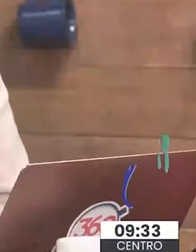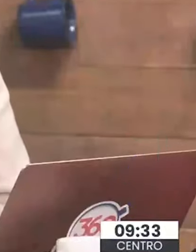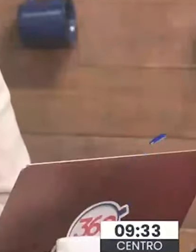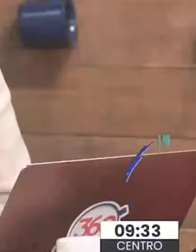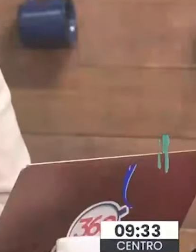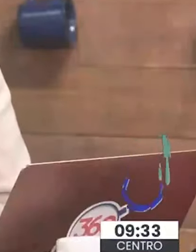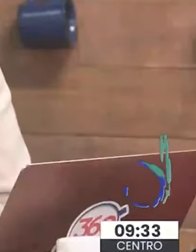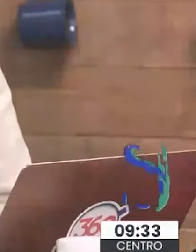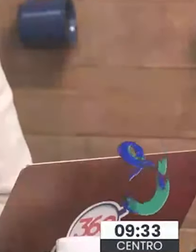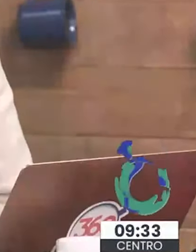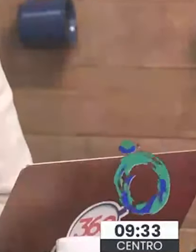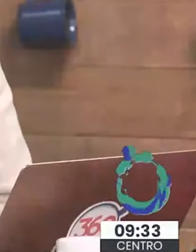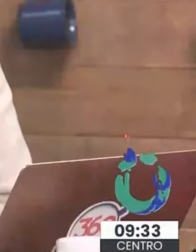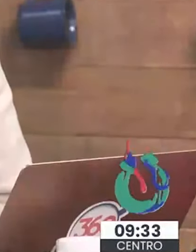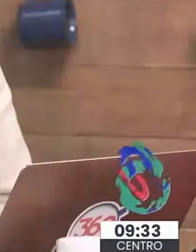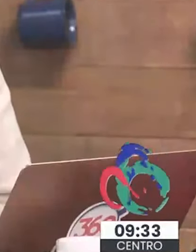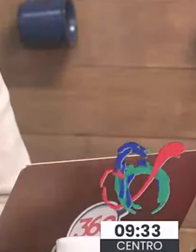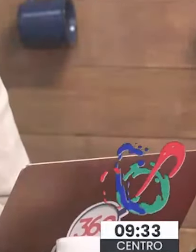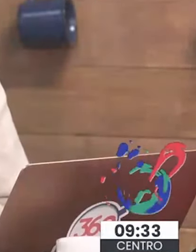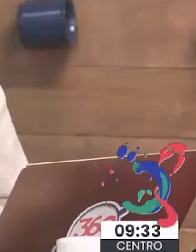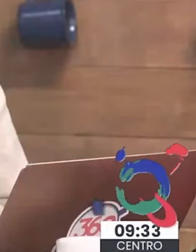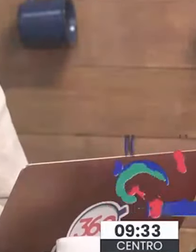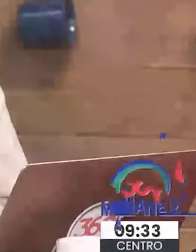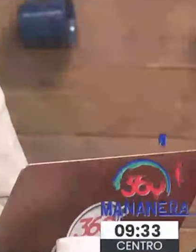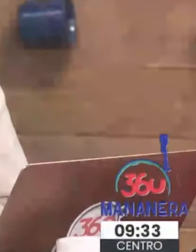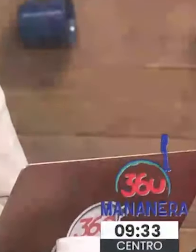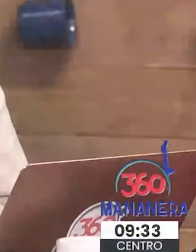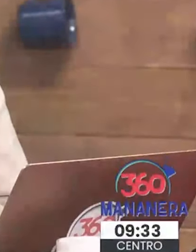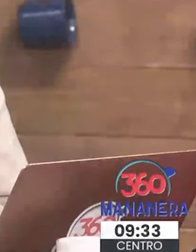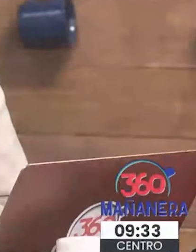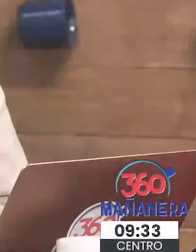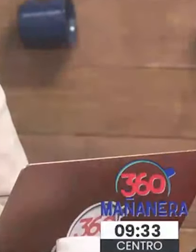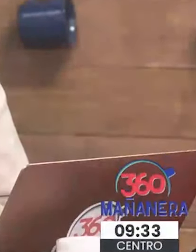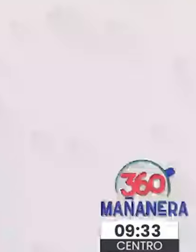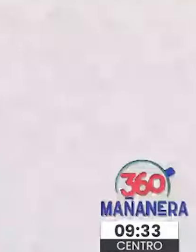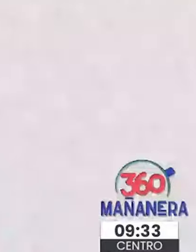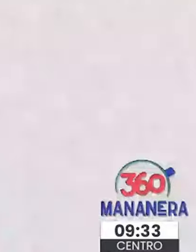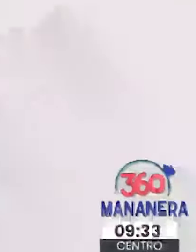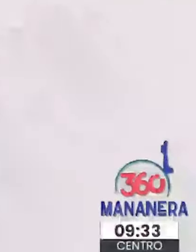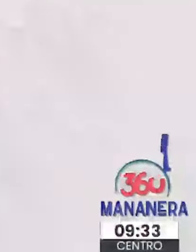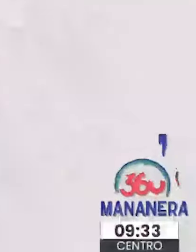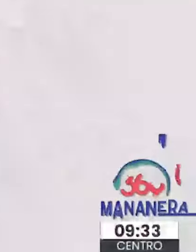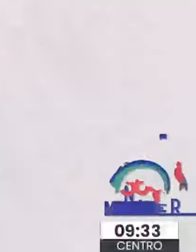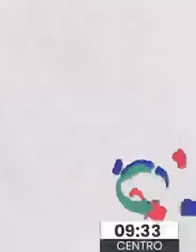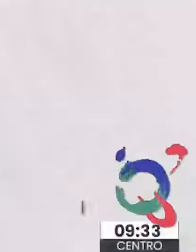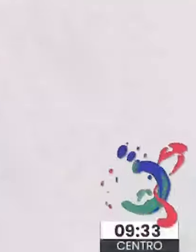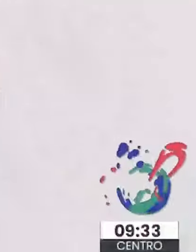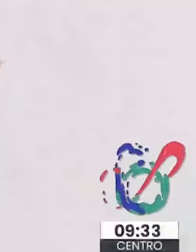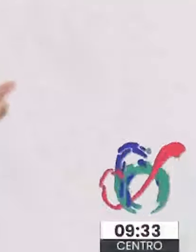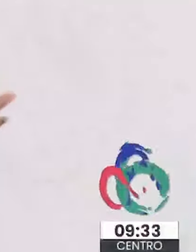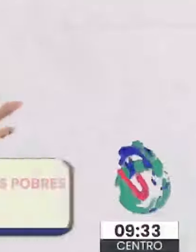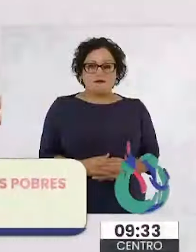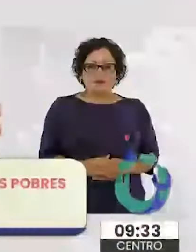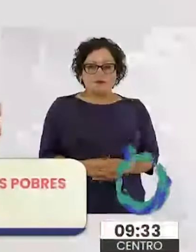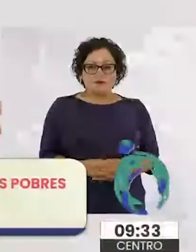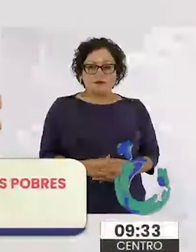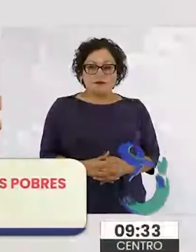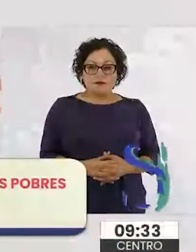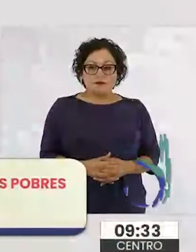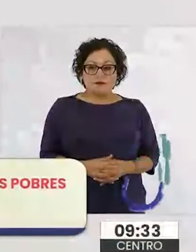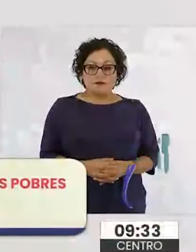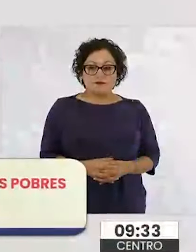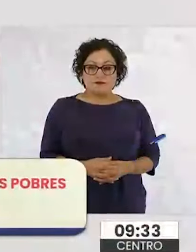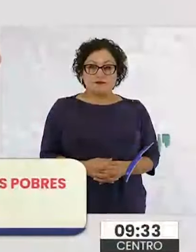personas esto Busca ser diferente y así se presentó y cambió el modelo